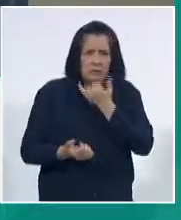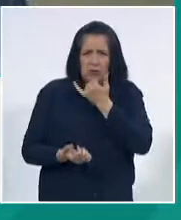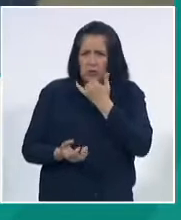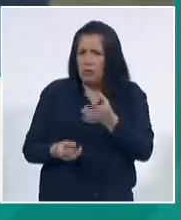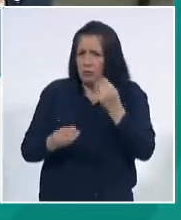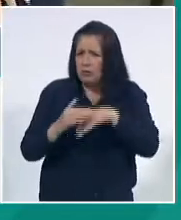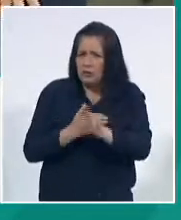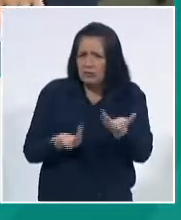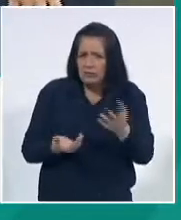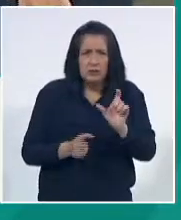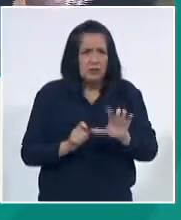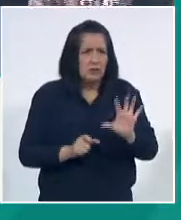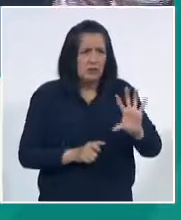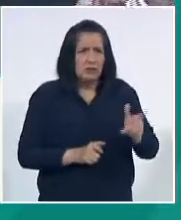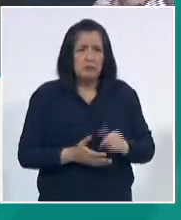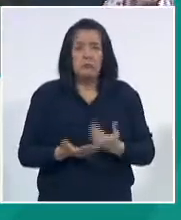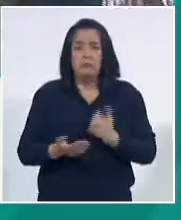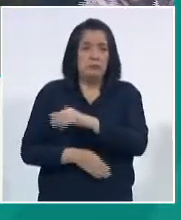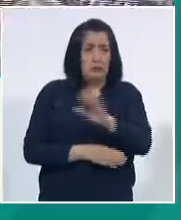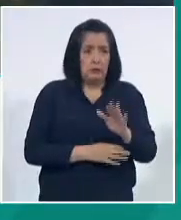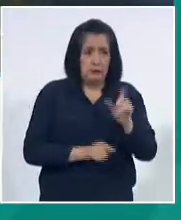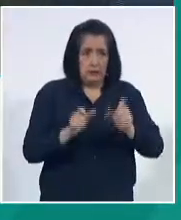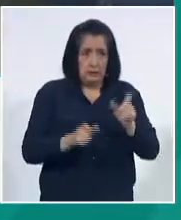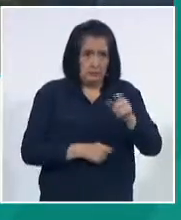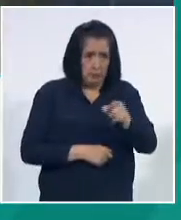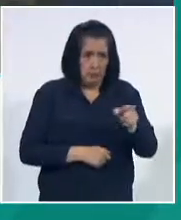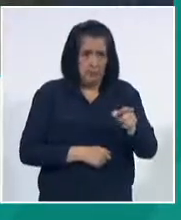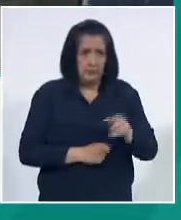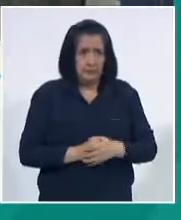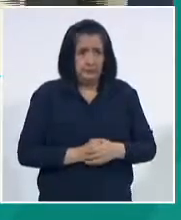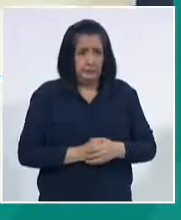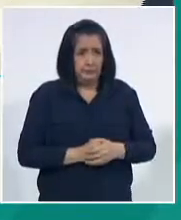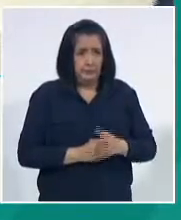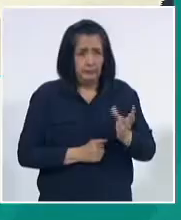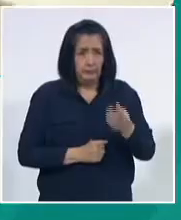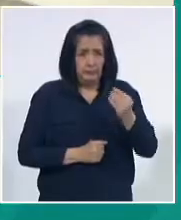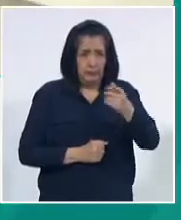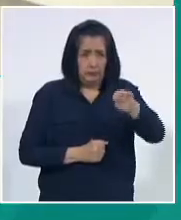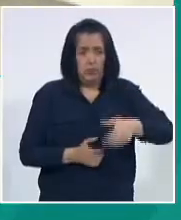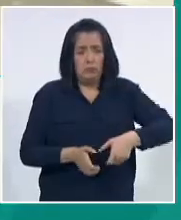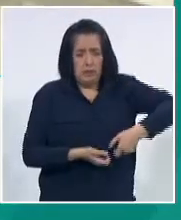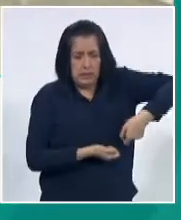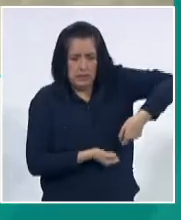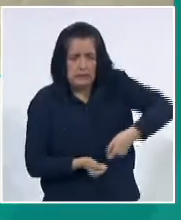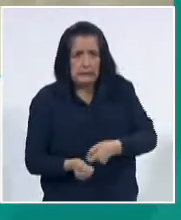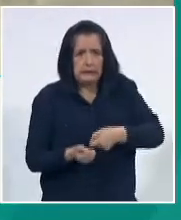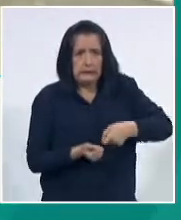local? Buenas tardes. Los sujetos ingresan con una pata de cabra, una especie de